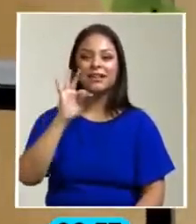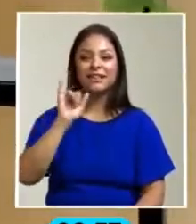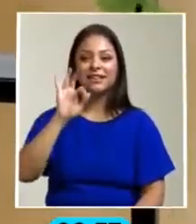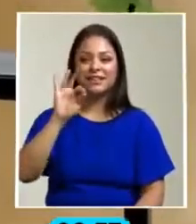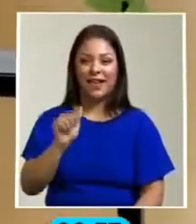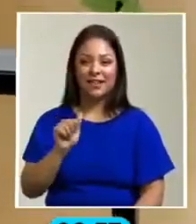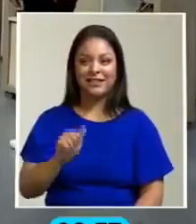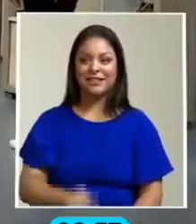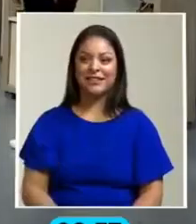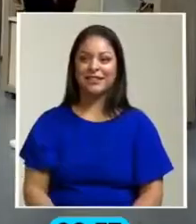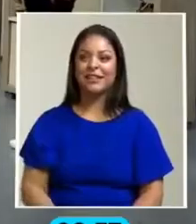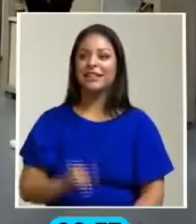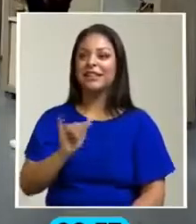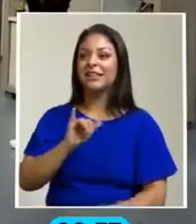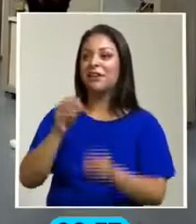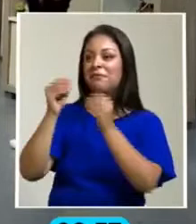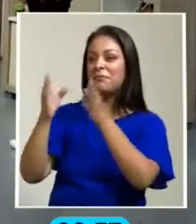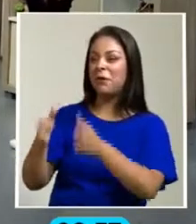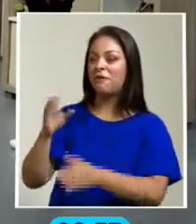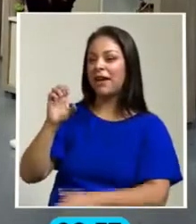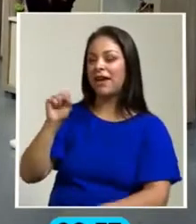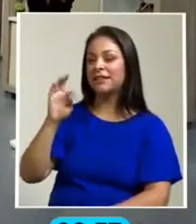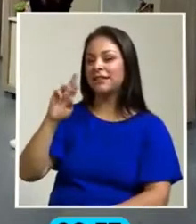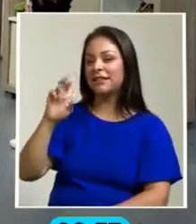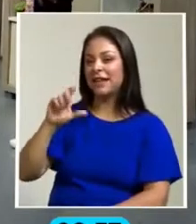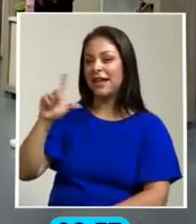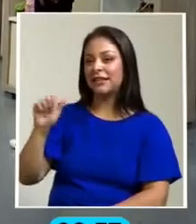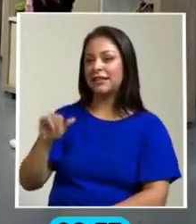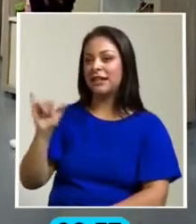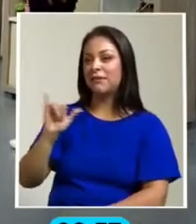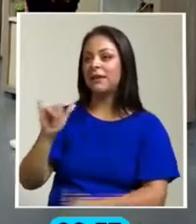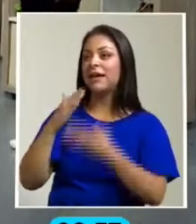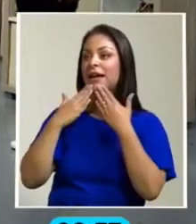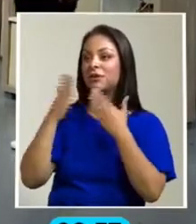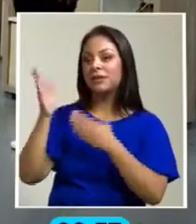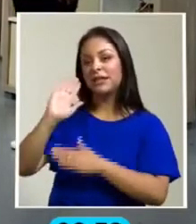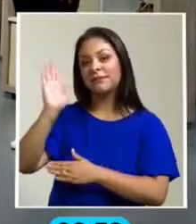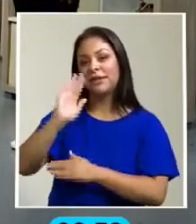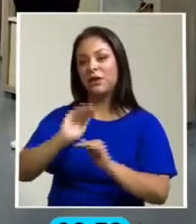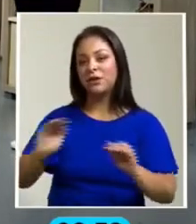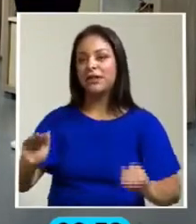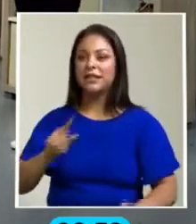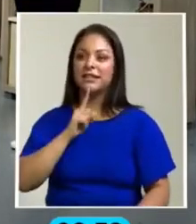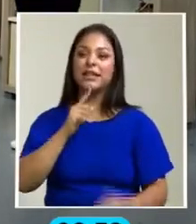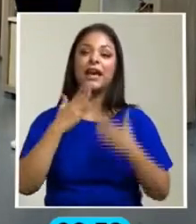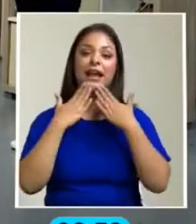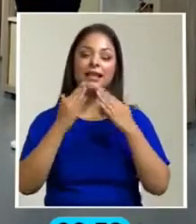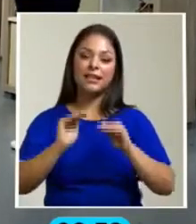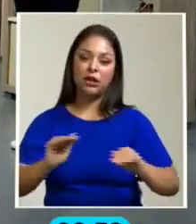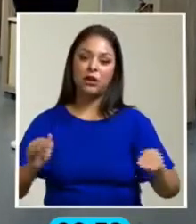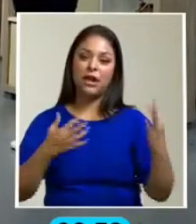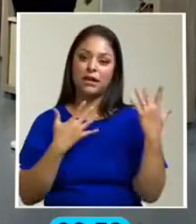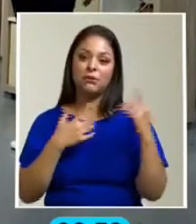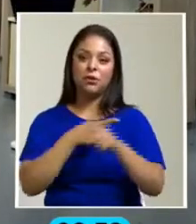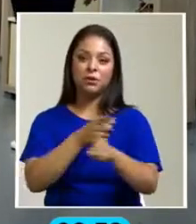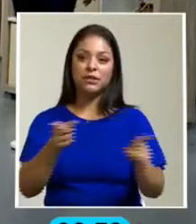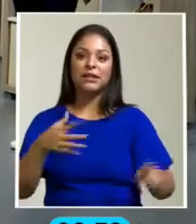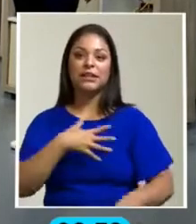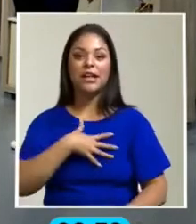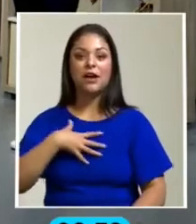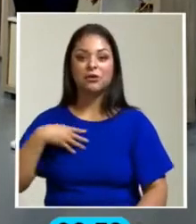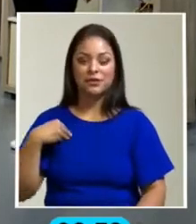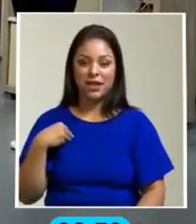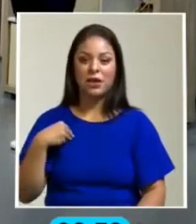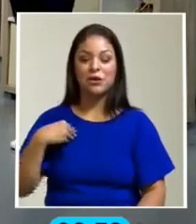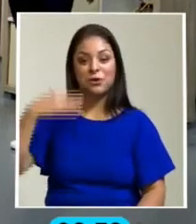de verdad, muchas gracias. Entonces, para que se despidan los niños y niñas. Bueno, muchas gracias, niños y niñas. Espero que les haya gustado. Y un